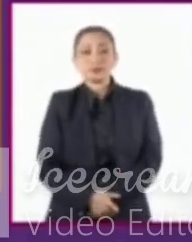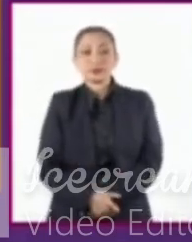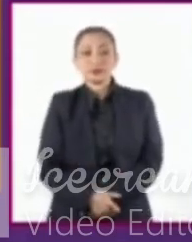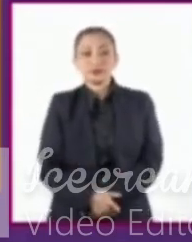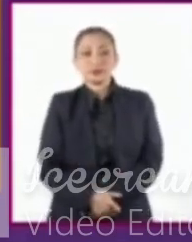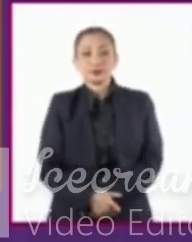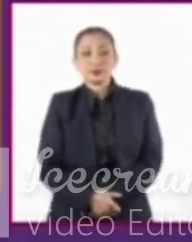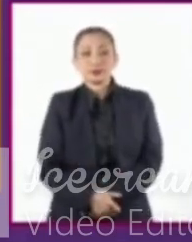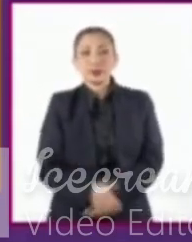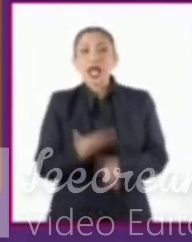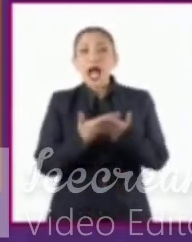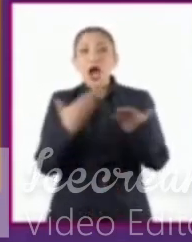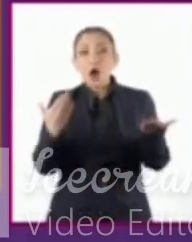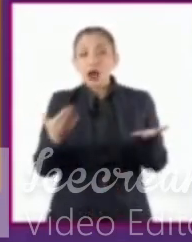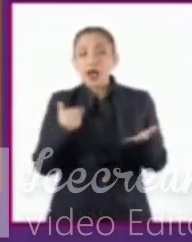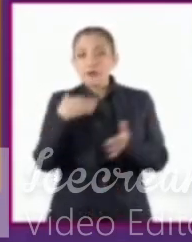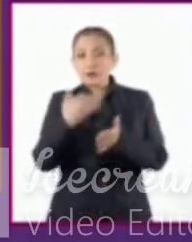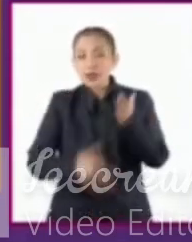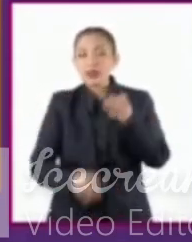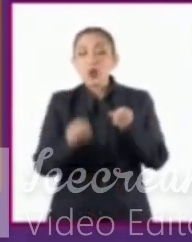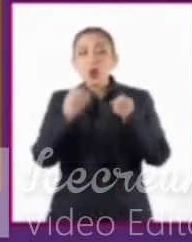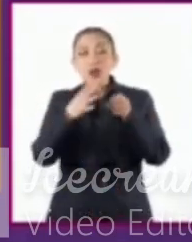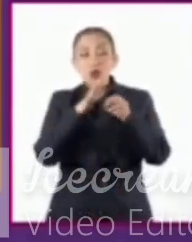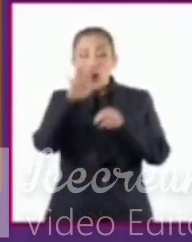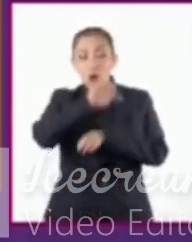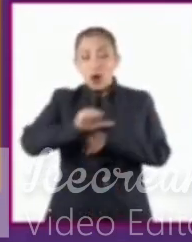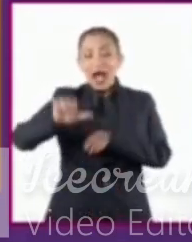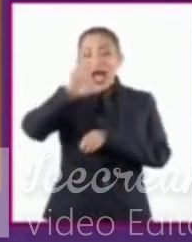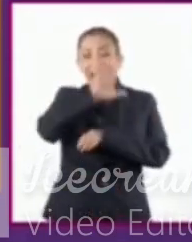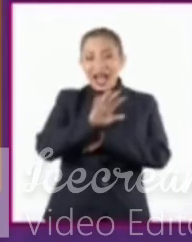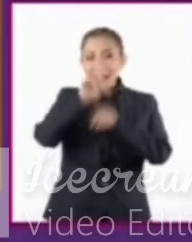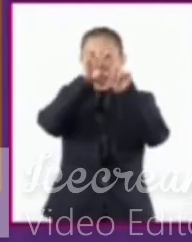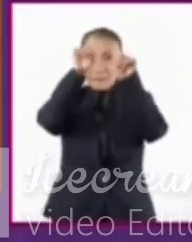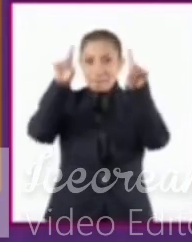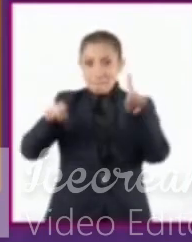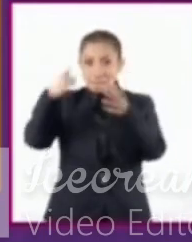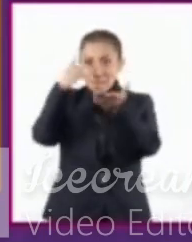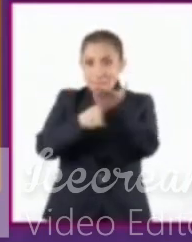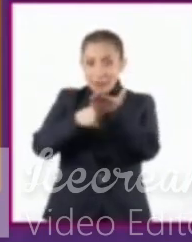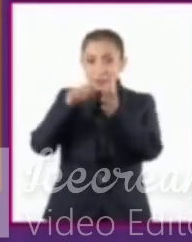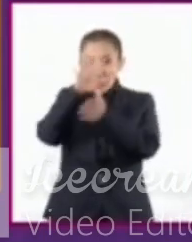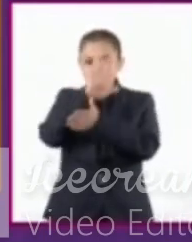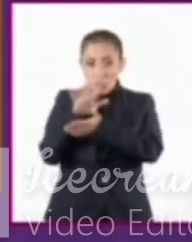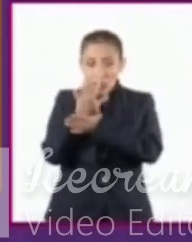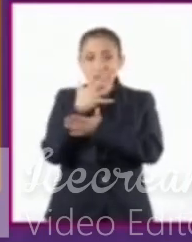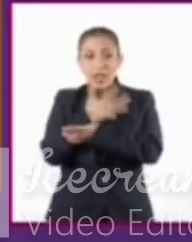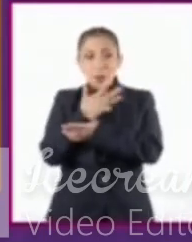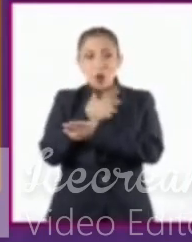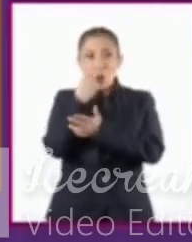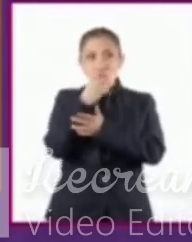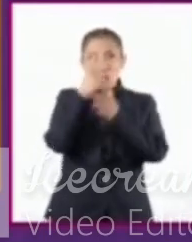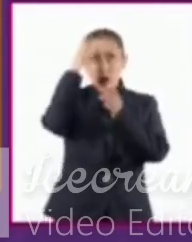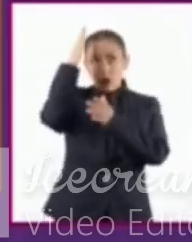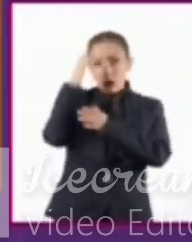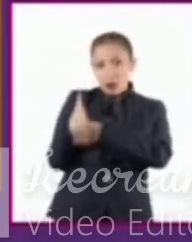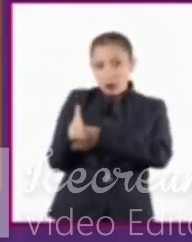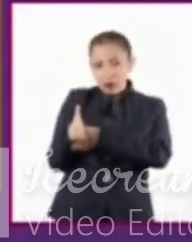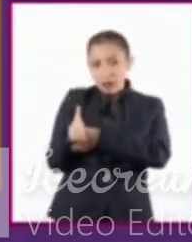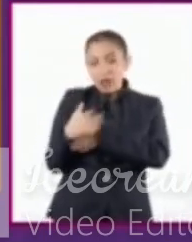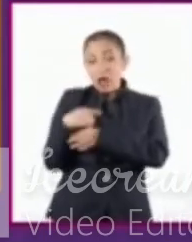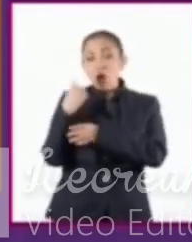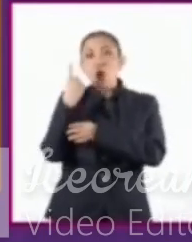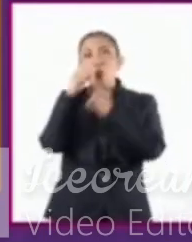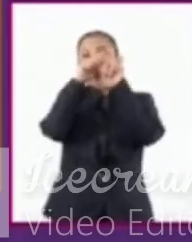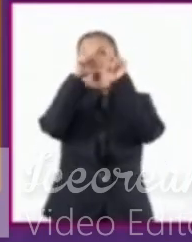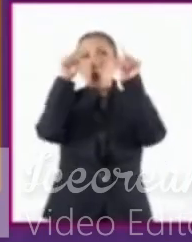Ahora tenemos que determinar cuánto mide el área del tablero. Si ya tenemos un lado y estamos hablando de un